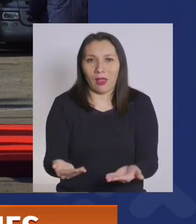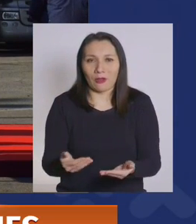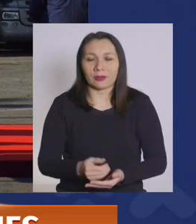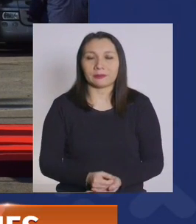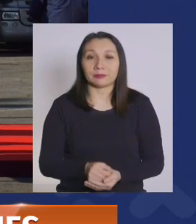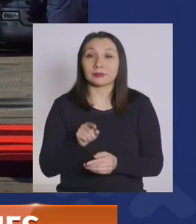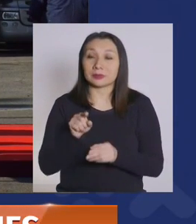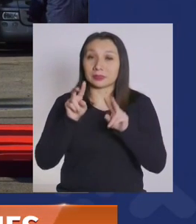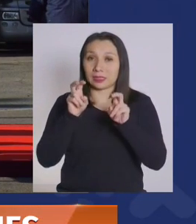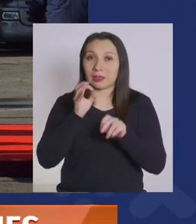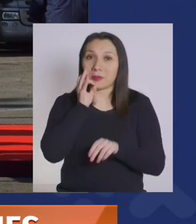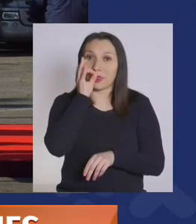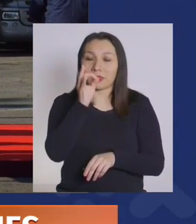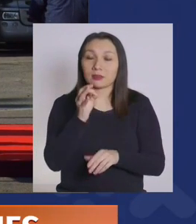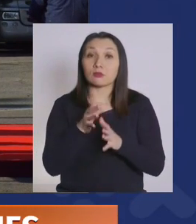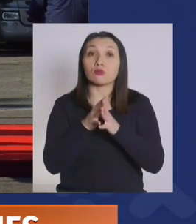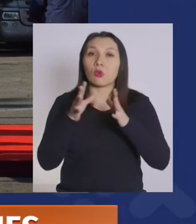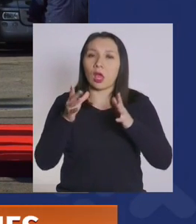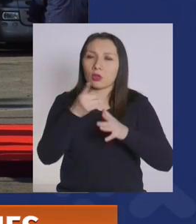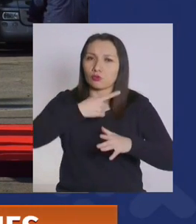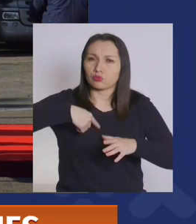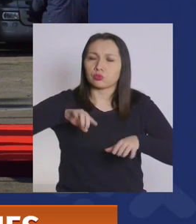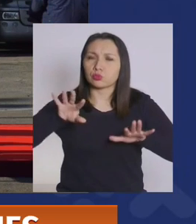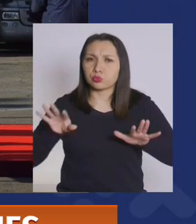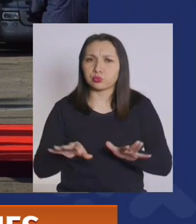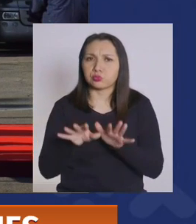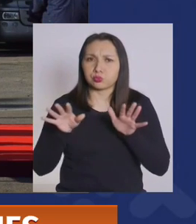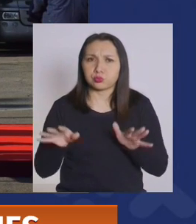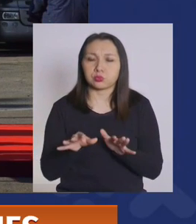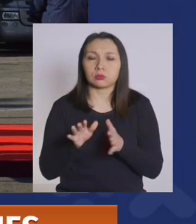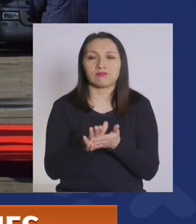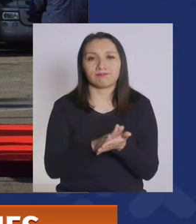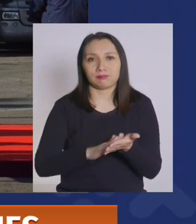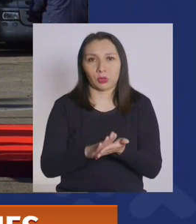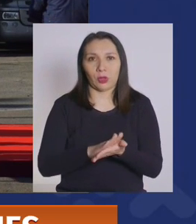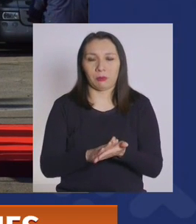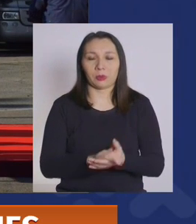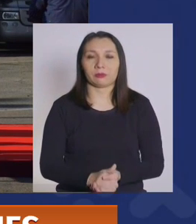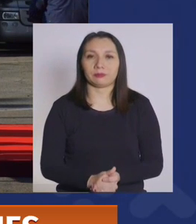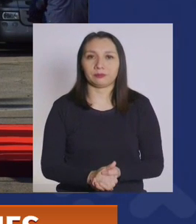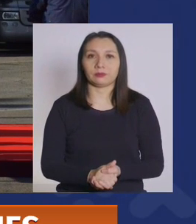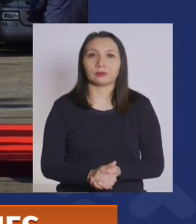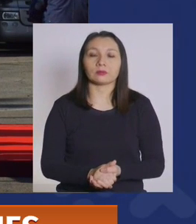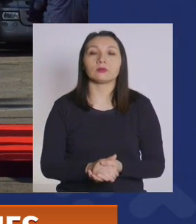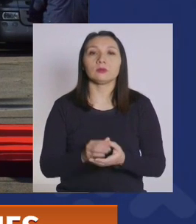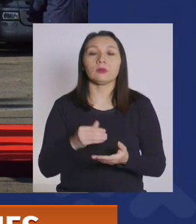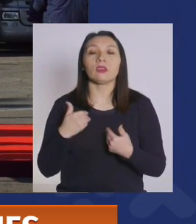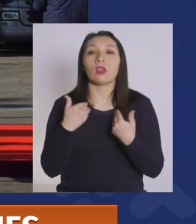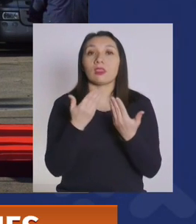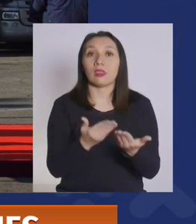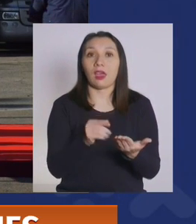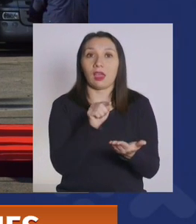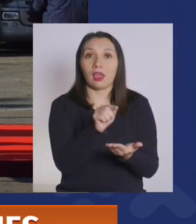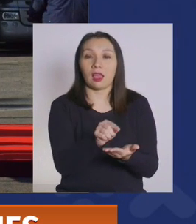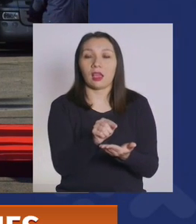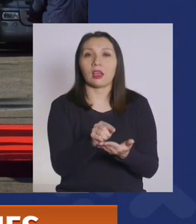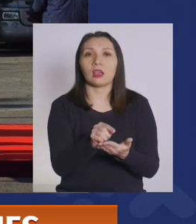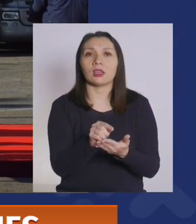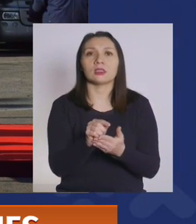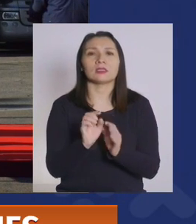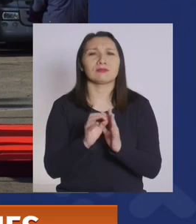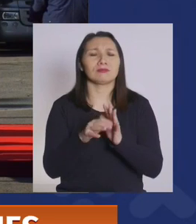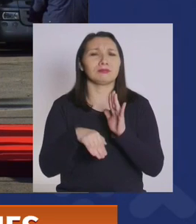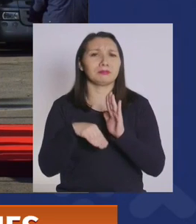esta materia decir que hemos hecho grandes esfuerzos. Por ejemplo, hemos destinado una